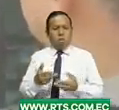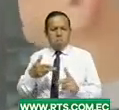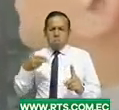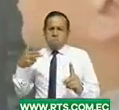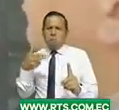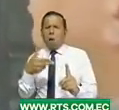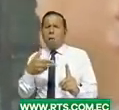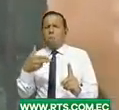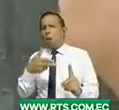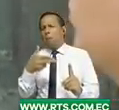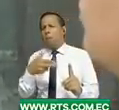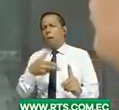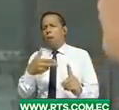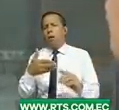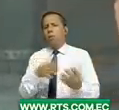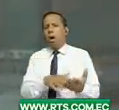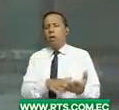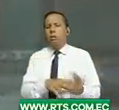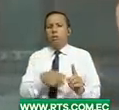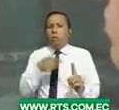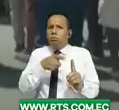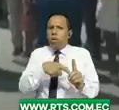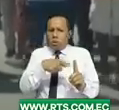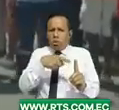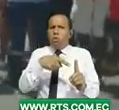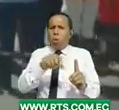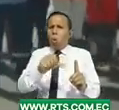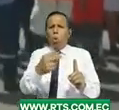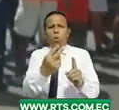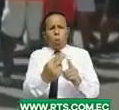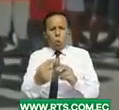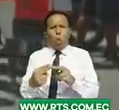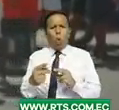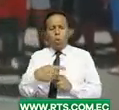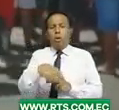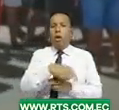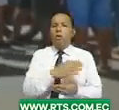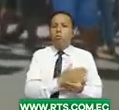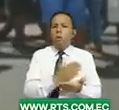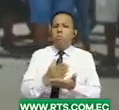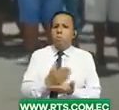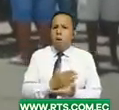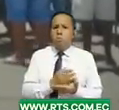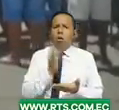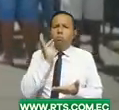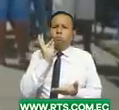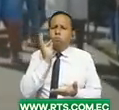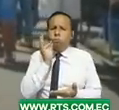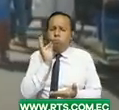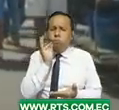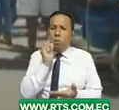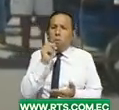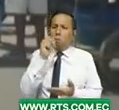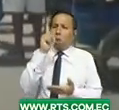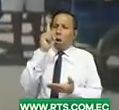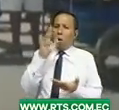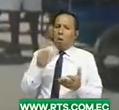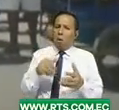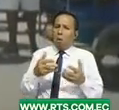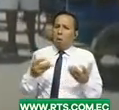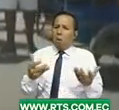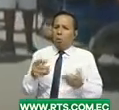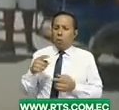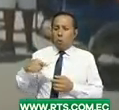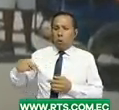muy conocido y querido en el sector por la sazón que le ponía a los platos, pero al parecer no todos estaban conformes con su comida